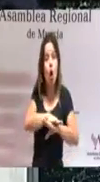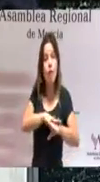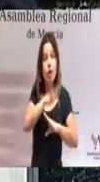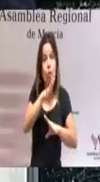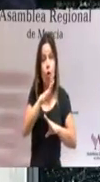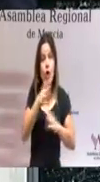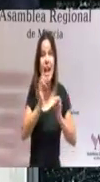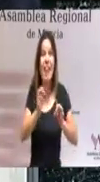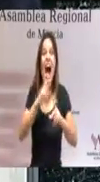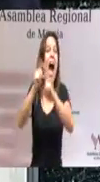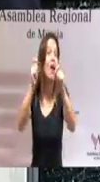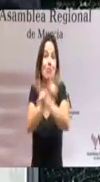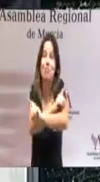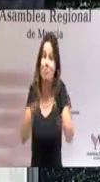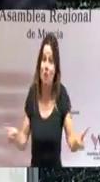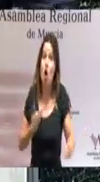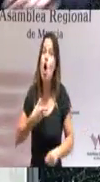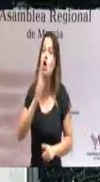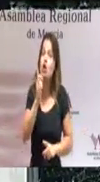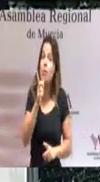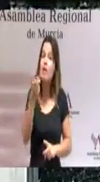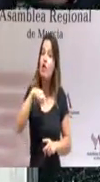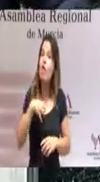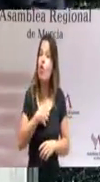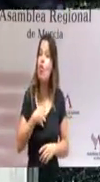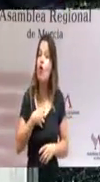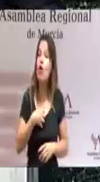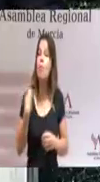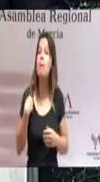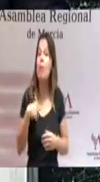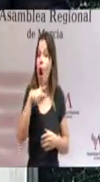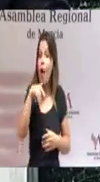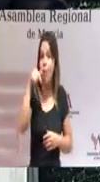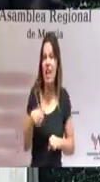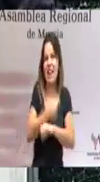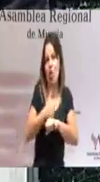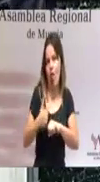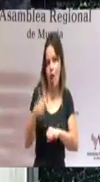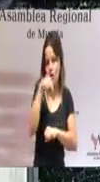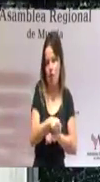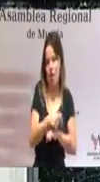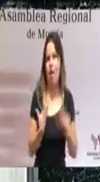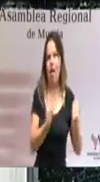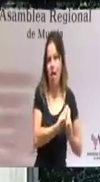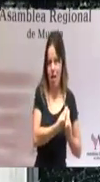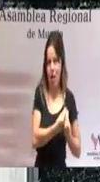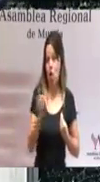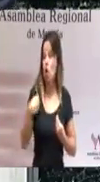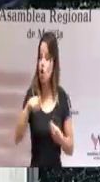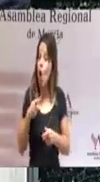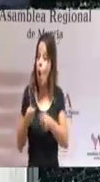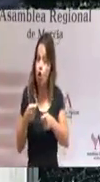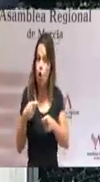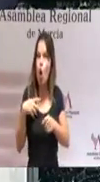gobernar ni en Aragón. Simplemente hacemos la misma función que Ciudadanos hace con ustedes aquí. Controlar el gobierno de Aragón